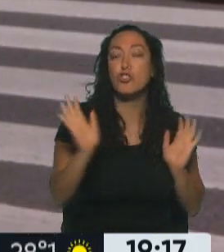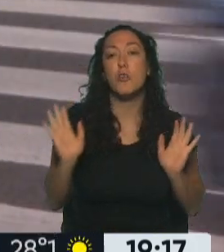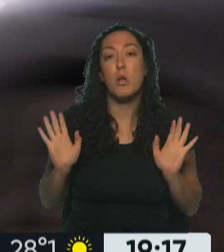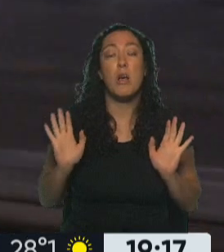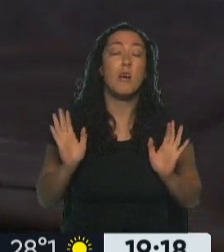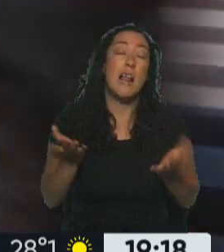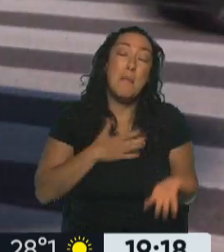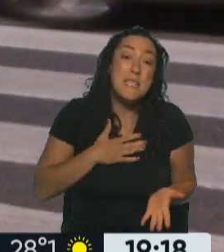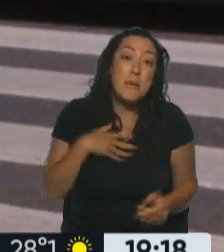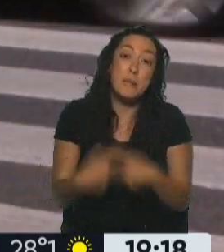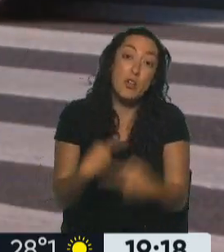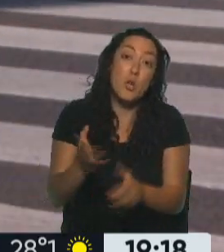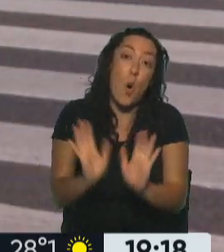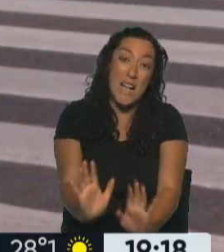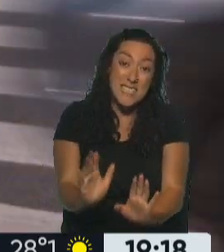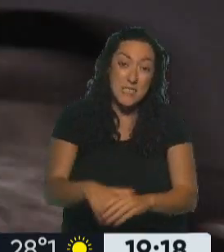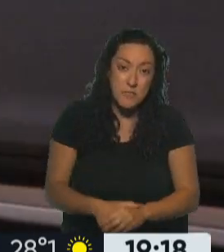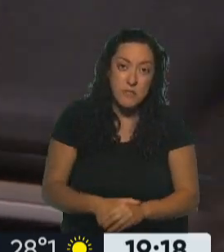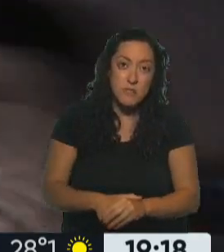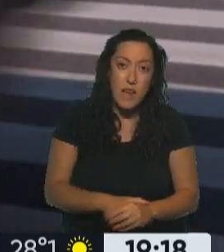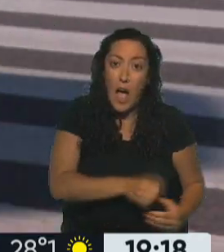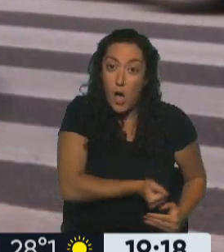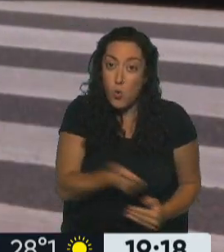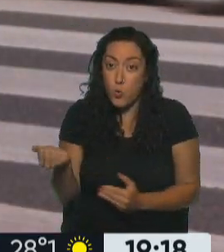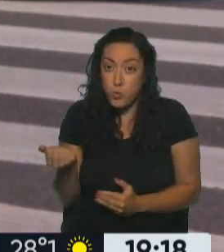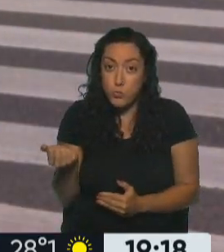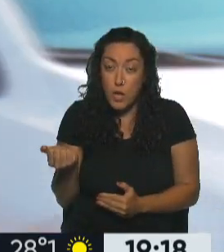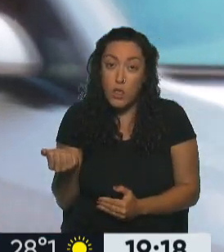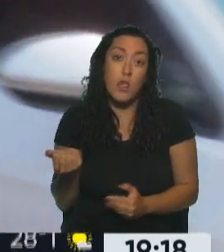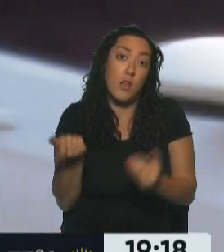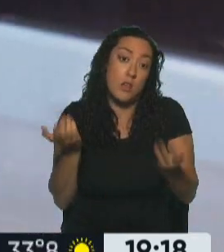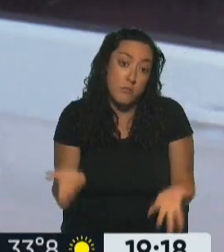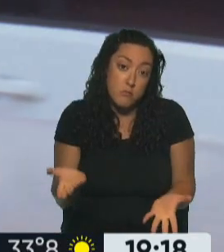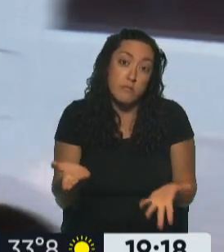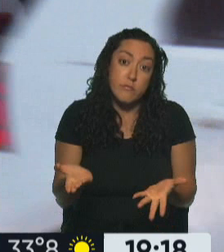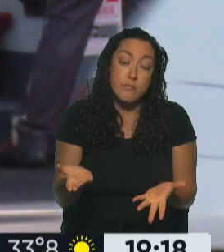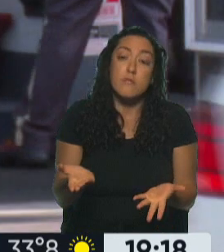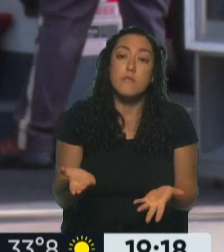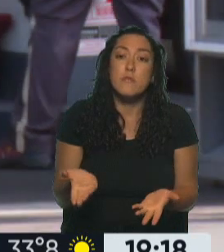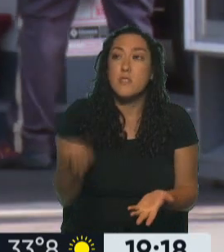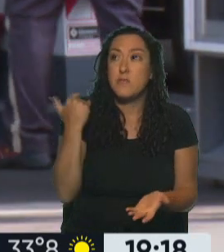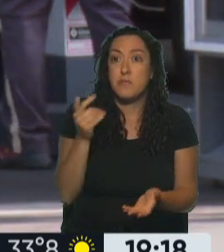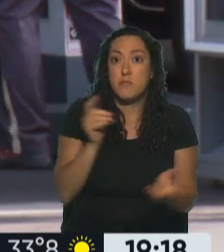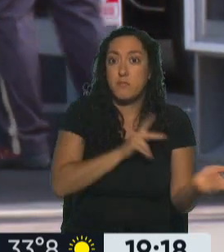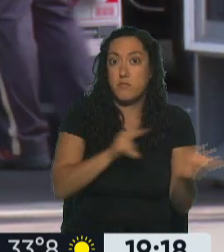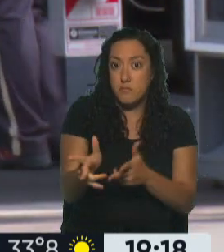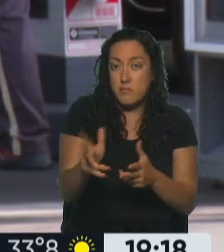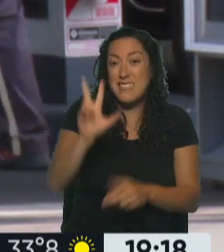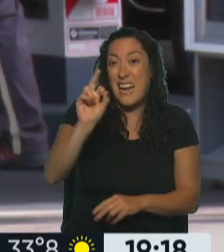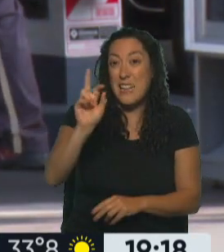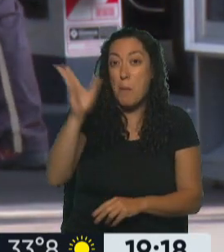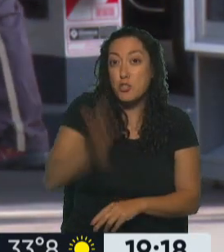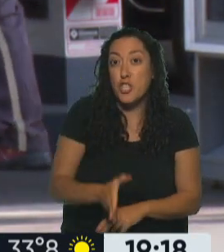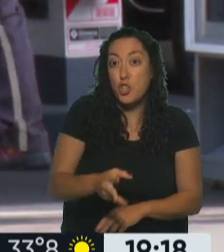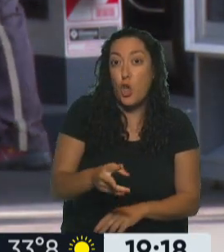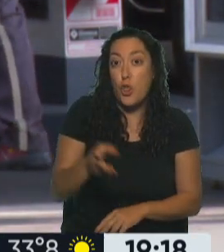pasando. Este ajuste está provocando que como veíamos y lo acabas de señalar, 30% de aumento